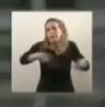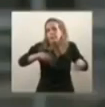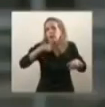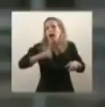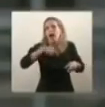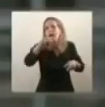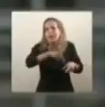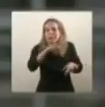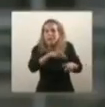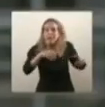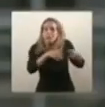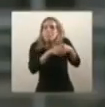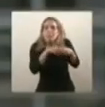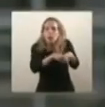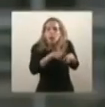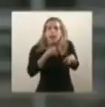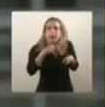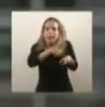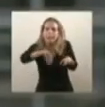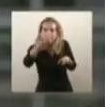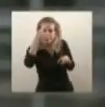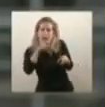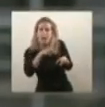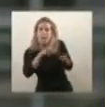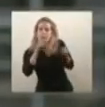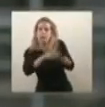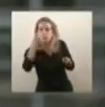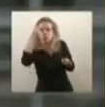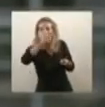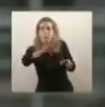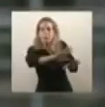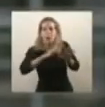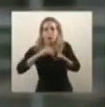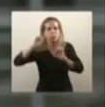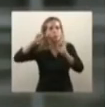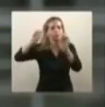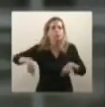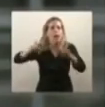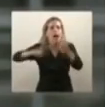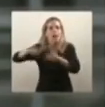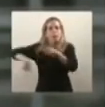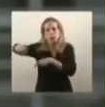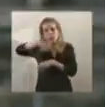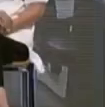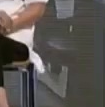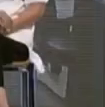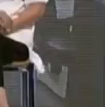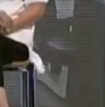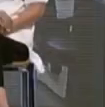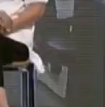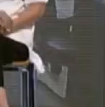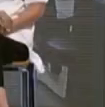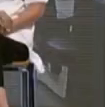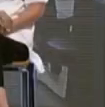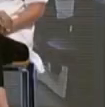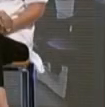dólar es barato, 180 es un regalo. Me imagino que eso no debe ser el plan. Te pregunto vos que estás ahí en Buenos Aires, donde,